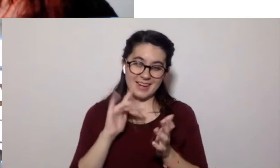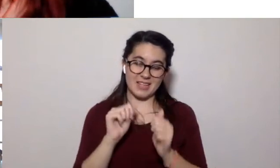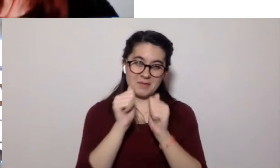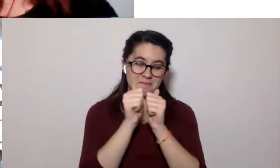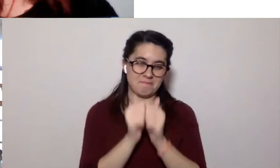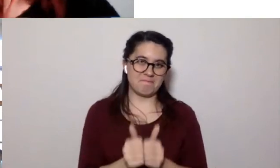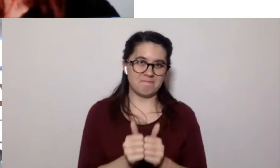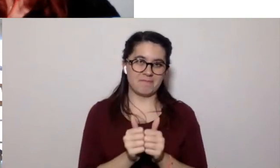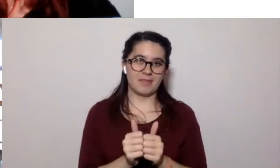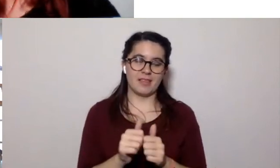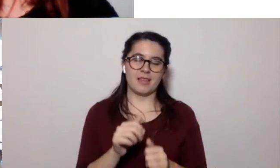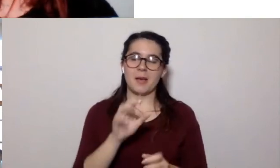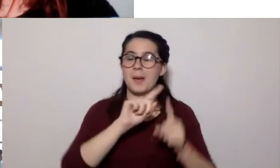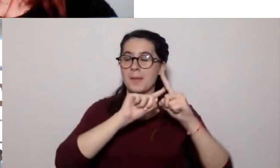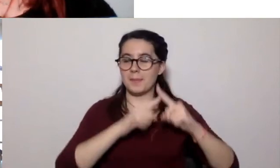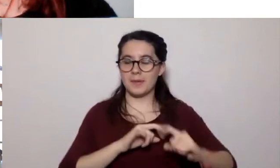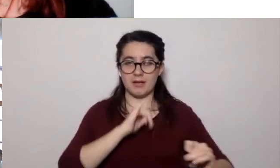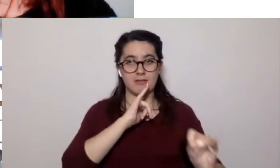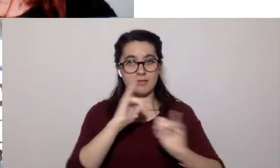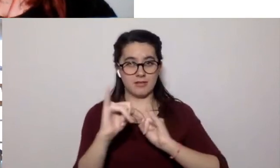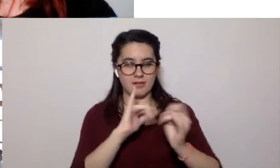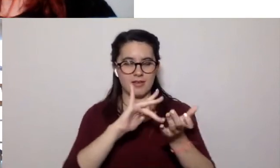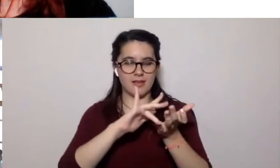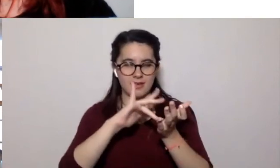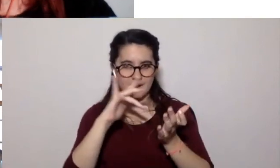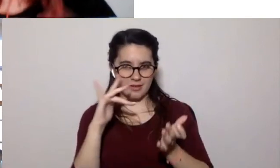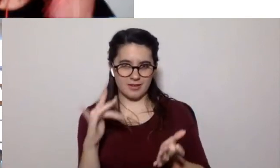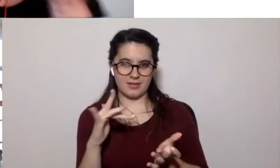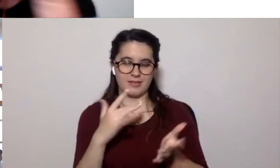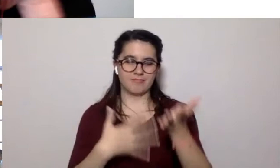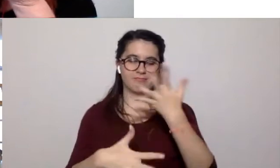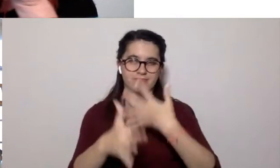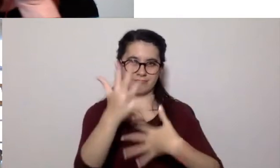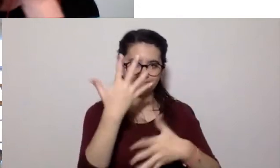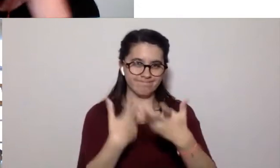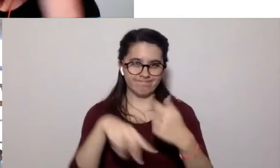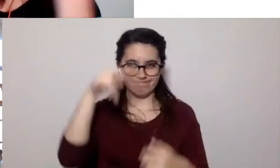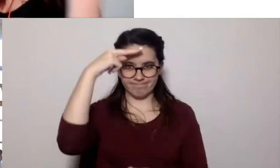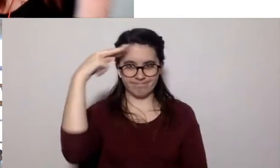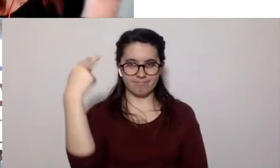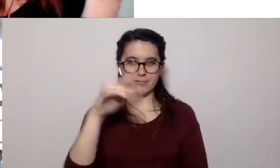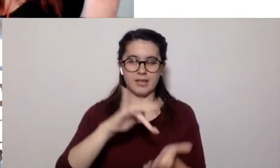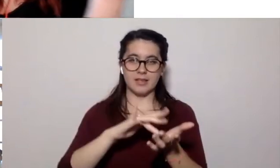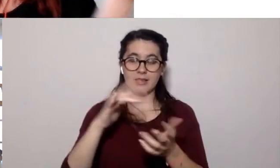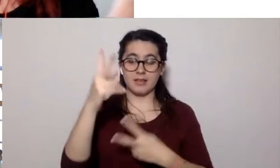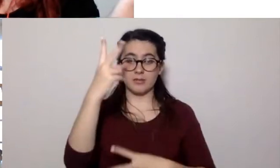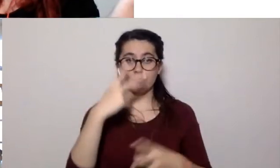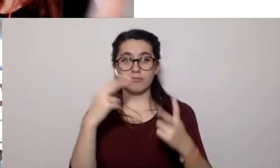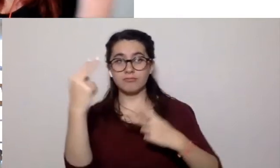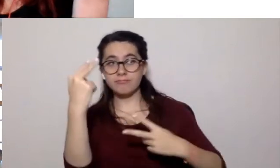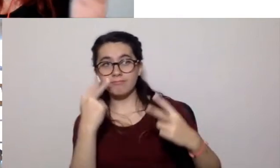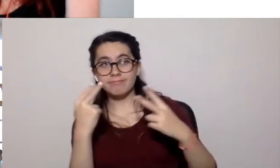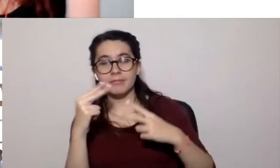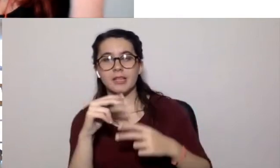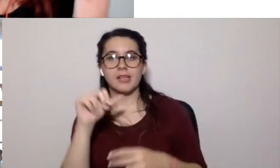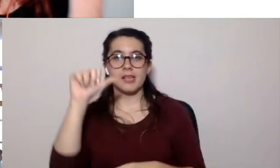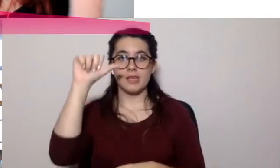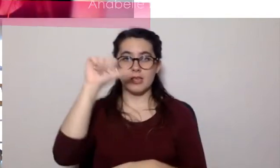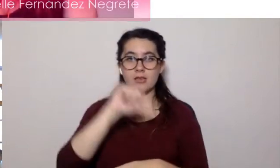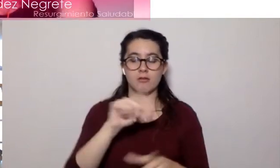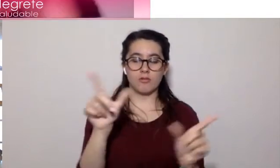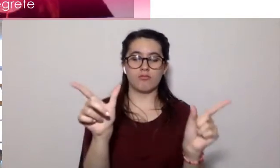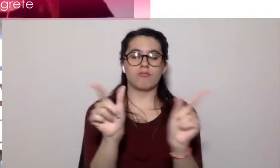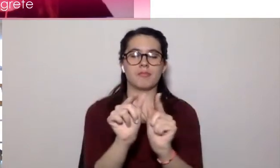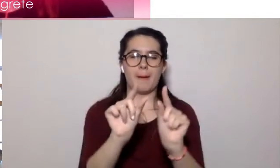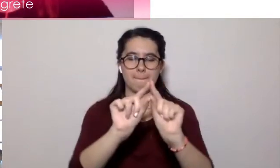haber hecho la interpretación de lengua de señas mexicana. Gracias por estar aquí. Y yo me quedo con una frase hermosa